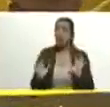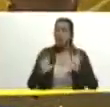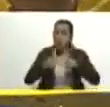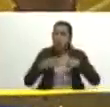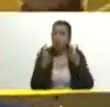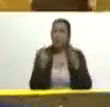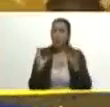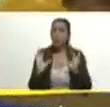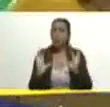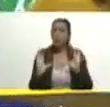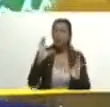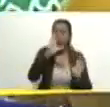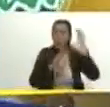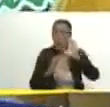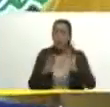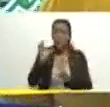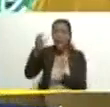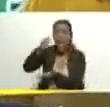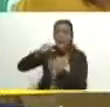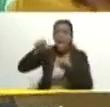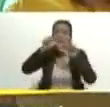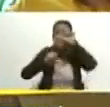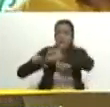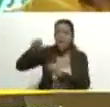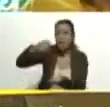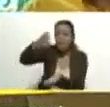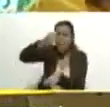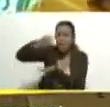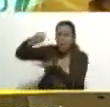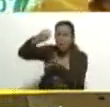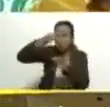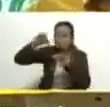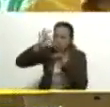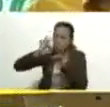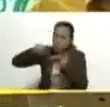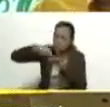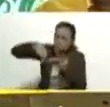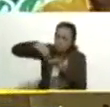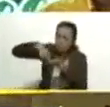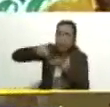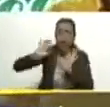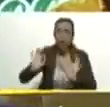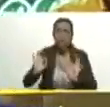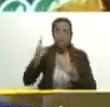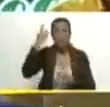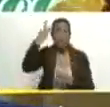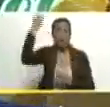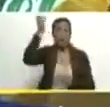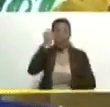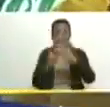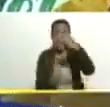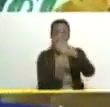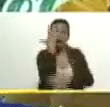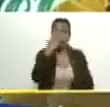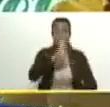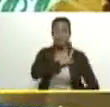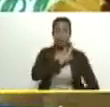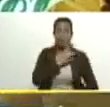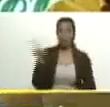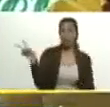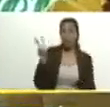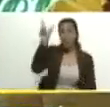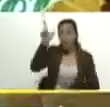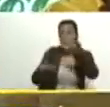de fertilizantes que han surgido de la maravillosamente de nuestros científicos, de nuestros trabajadores y